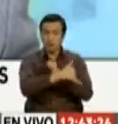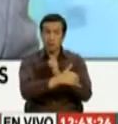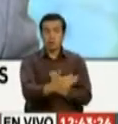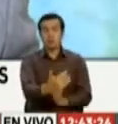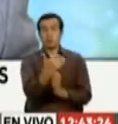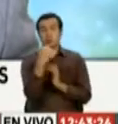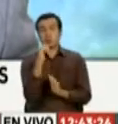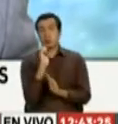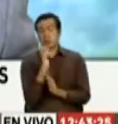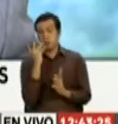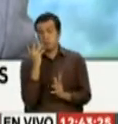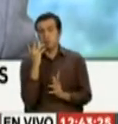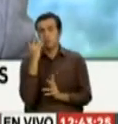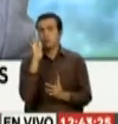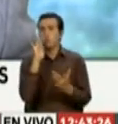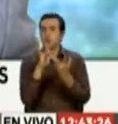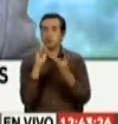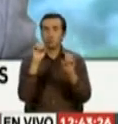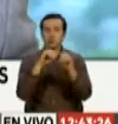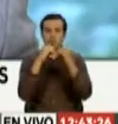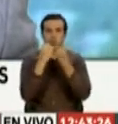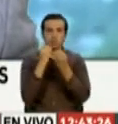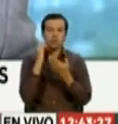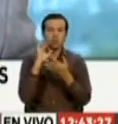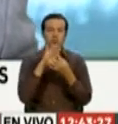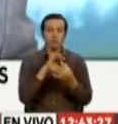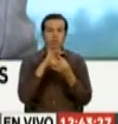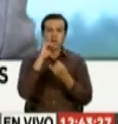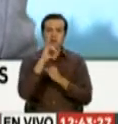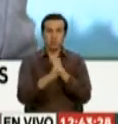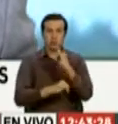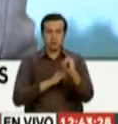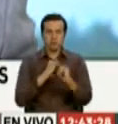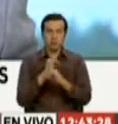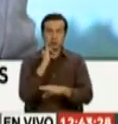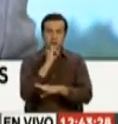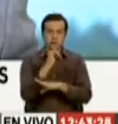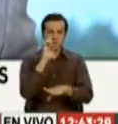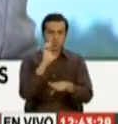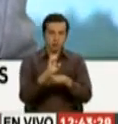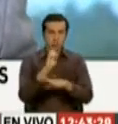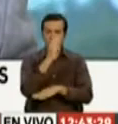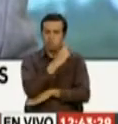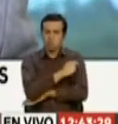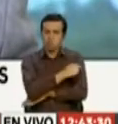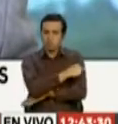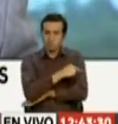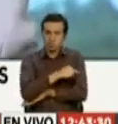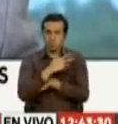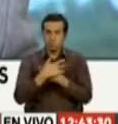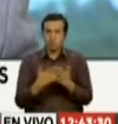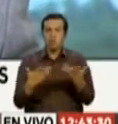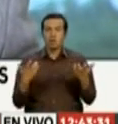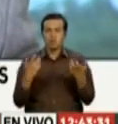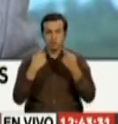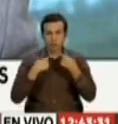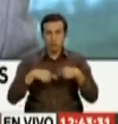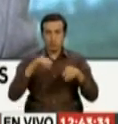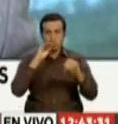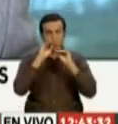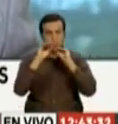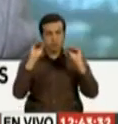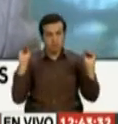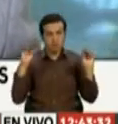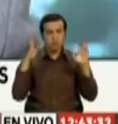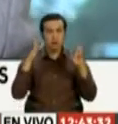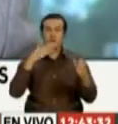Séptimo, hemos tomado contacto con organismos de cooperación internacional, la Iglesia Ecuatoriana y Cruz Roja. A efecto, quiero manifestar